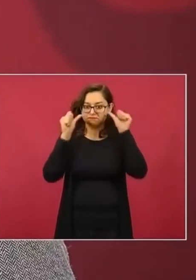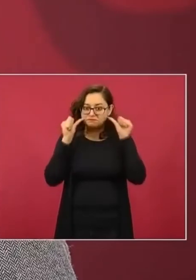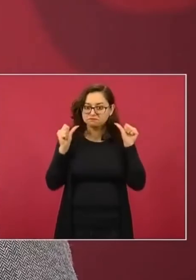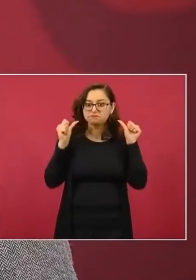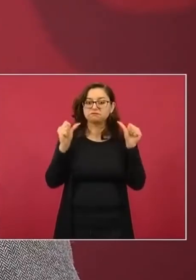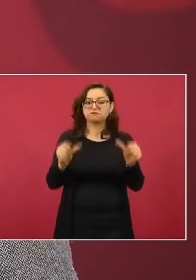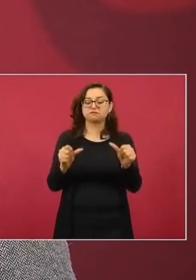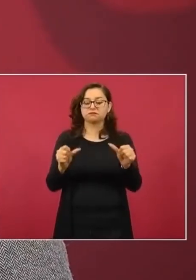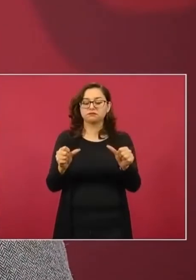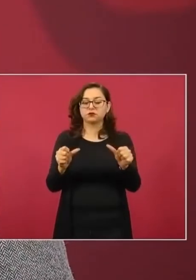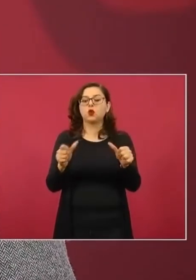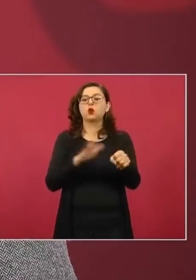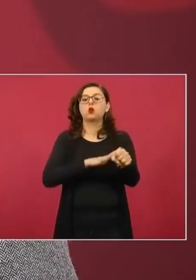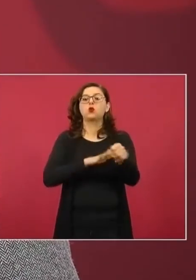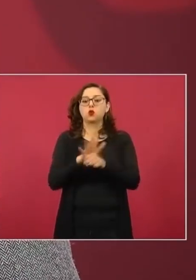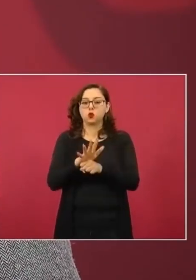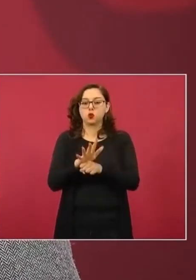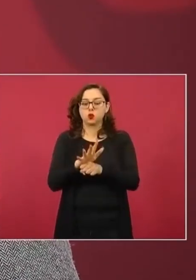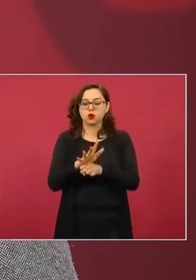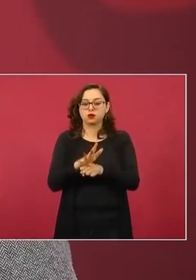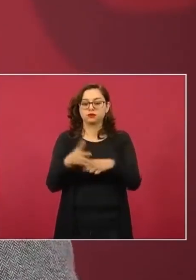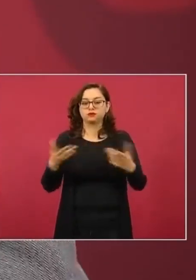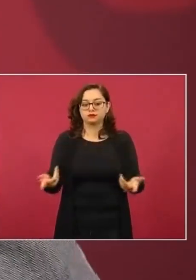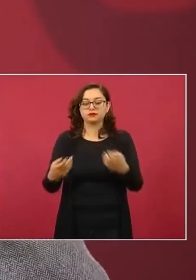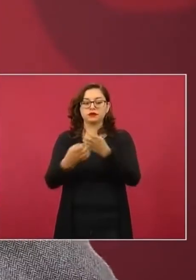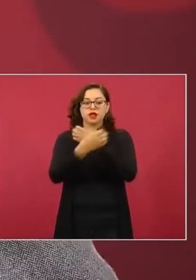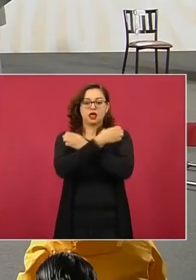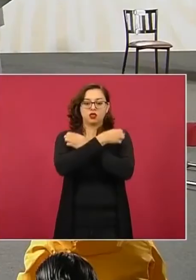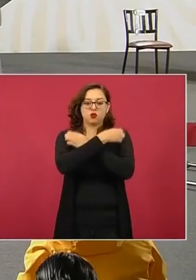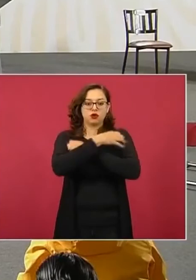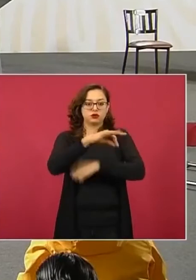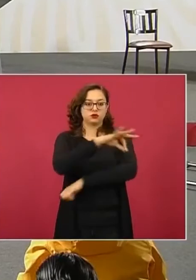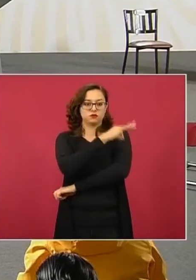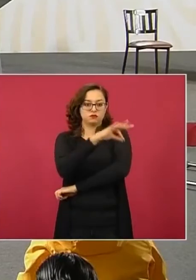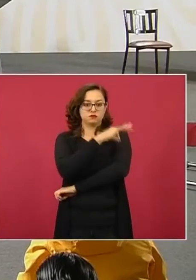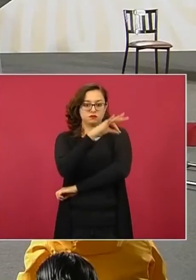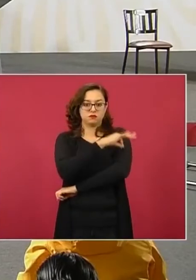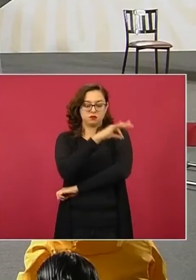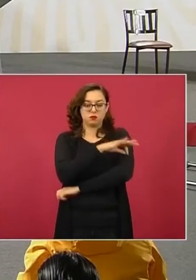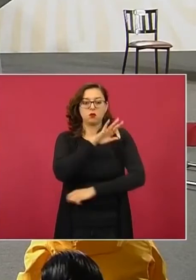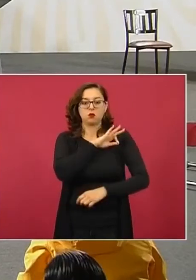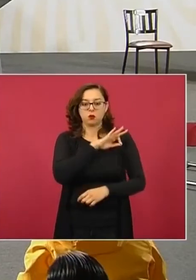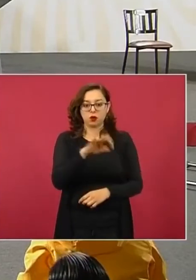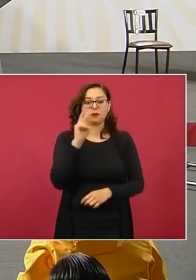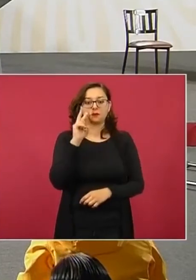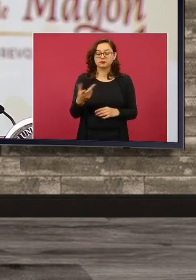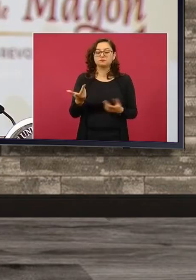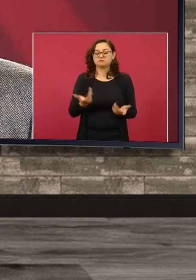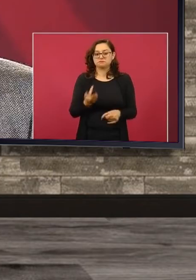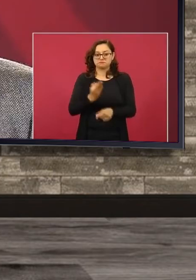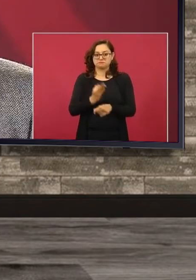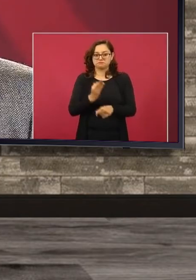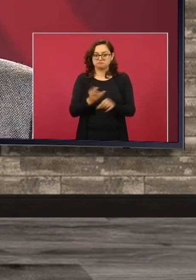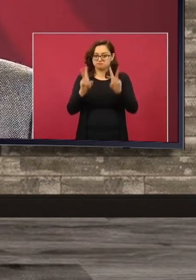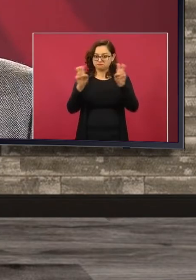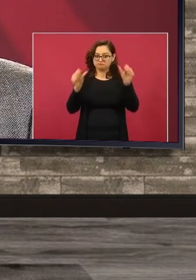Alcocer Varela agregó que si se identifica una infección y se concluye por decisión médica que es necesario, sí debe suministrarse antibióticos,